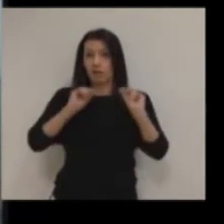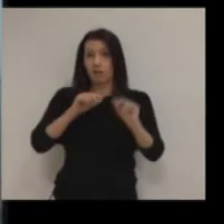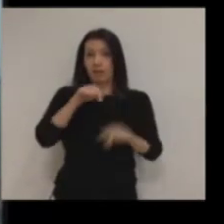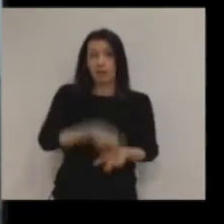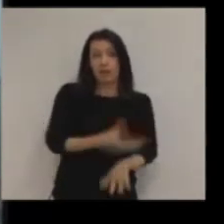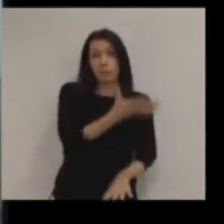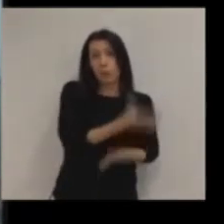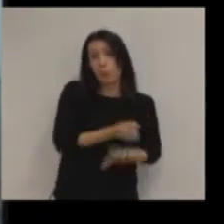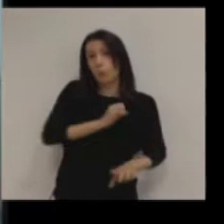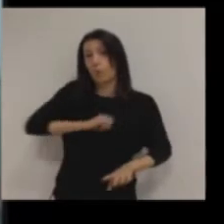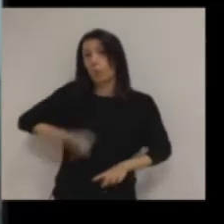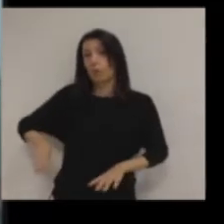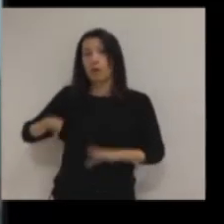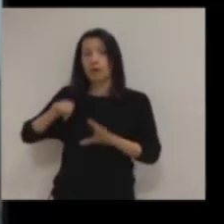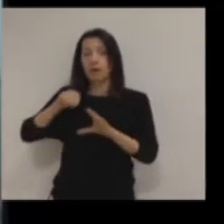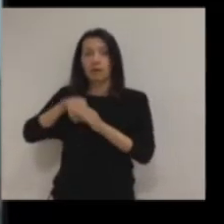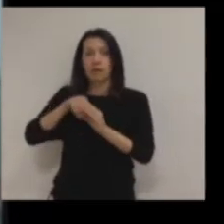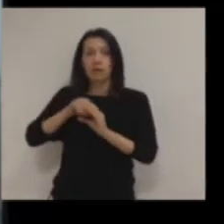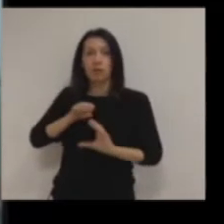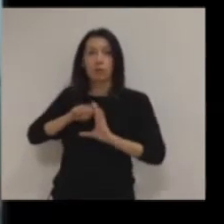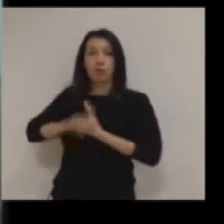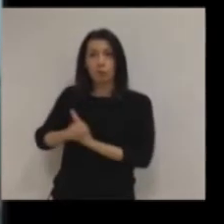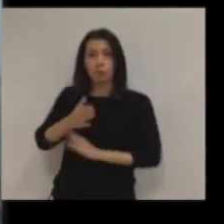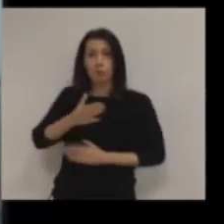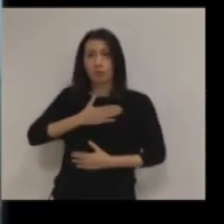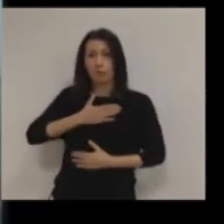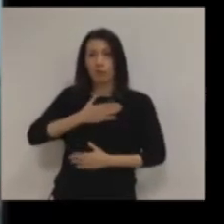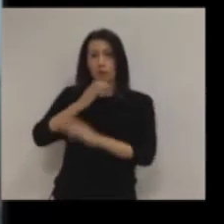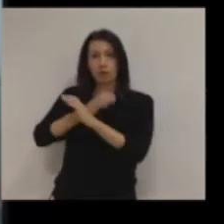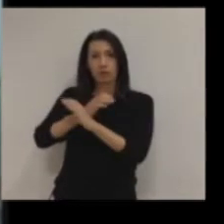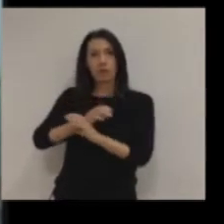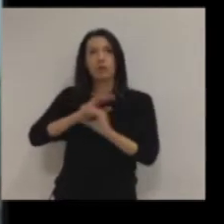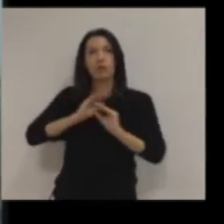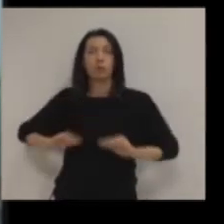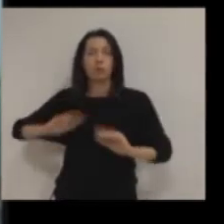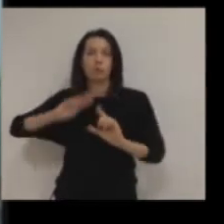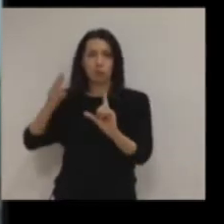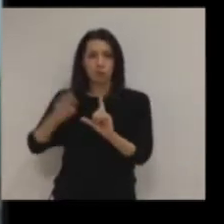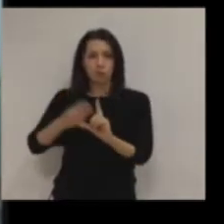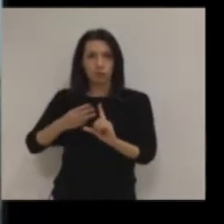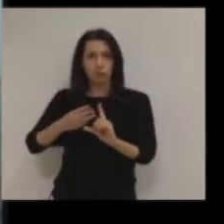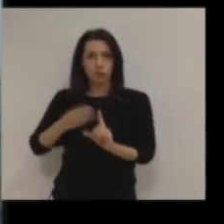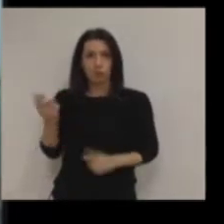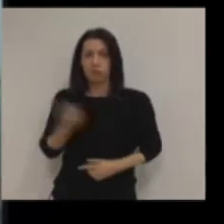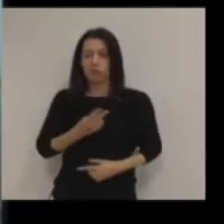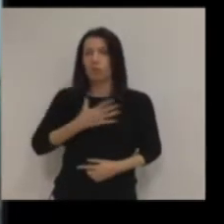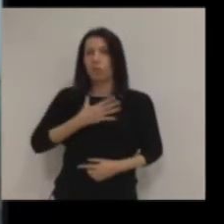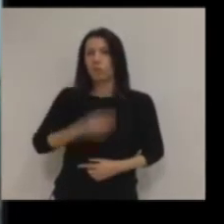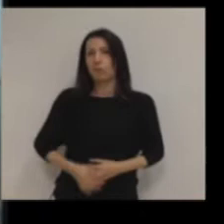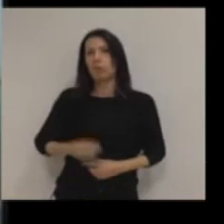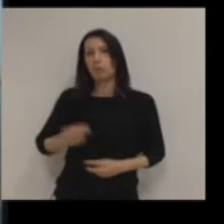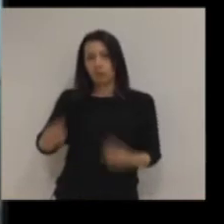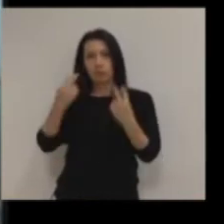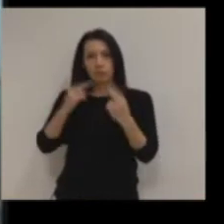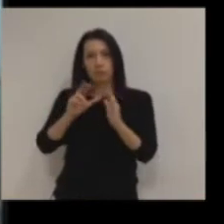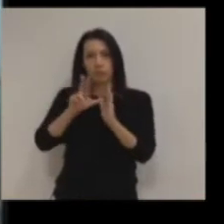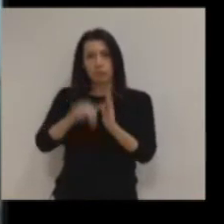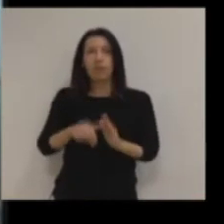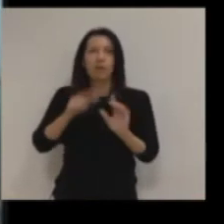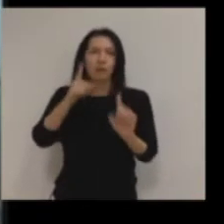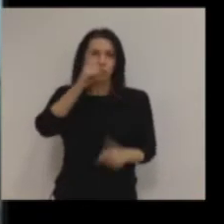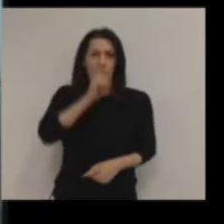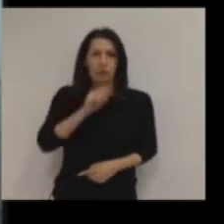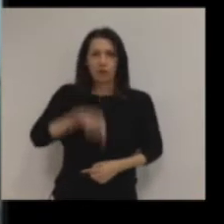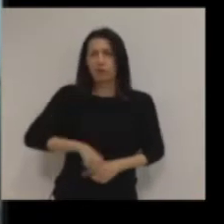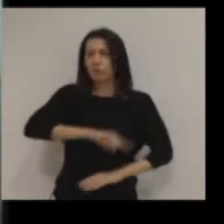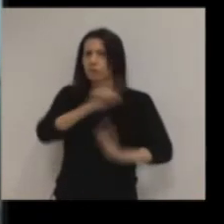el desayuno, en el canal de YouTube del CENTAC y de la página web. Recordar que el evento es